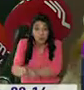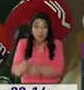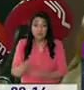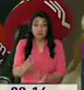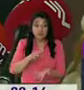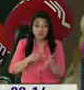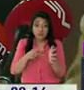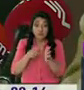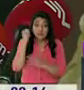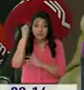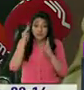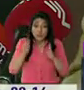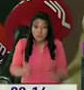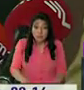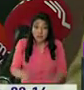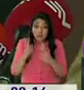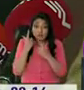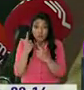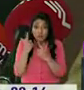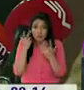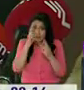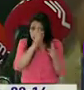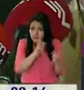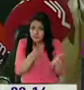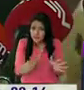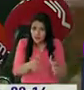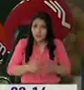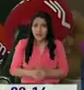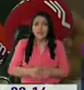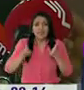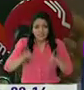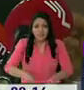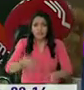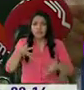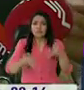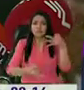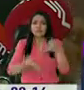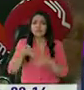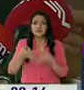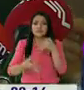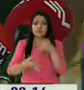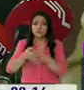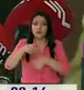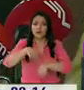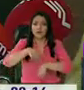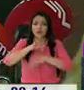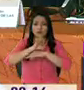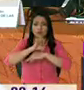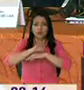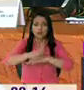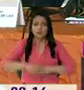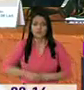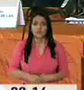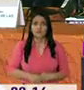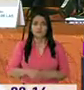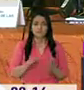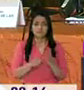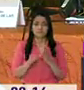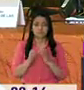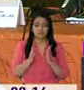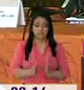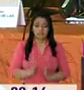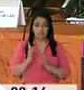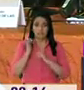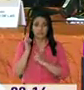atentatorias contra los derechos humanos de nuestros soldados, sean juzgadas en los tribunales de la República. El ministro Patiño